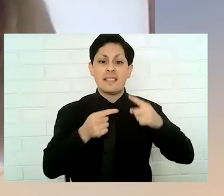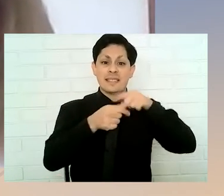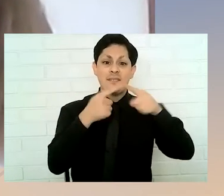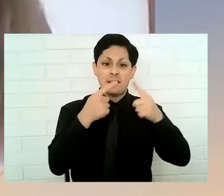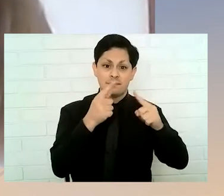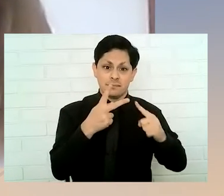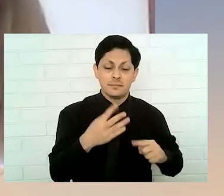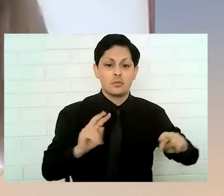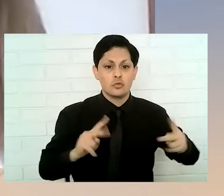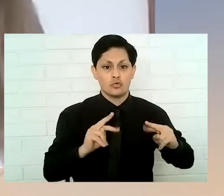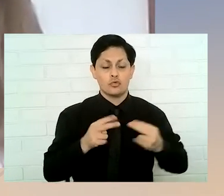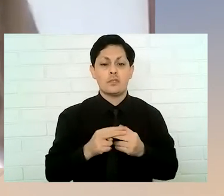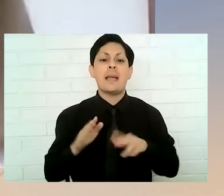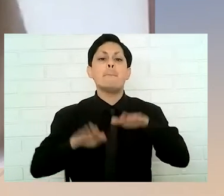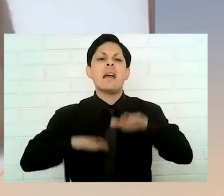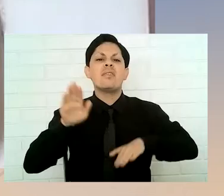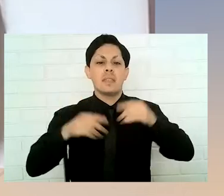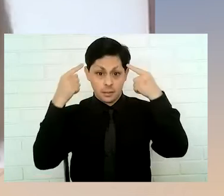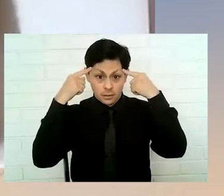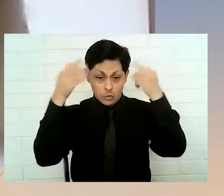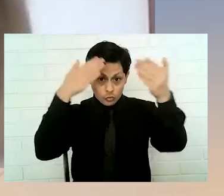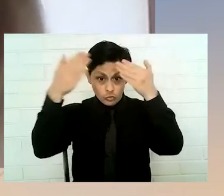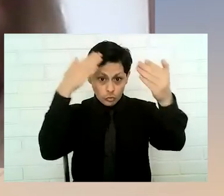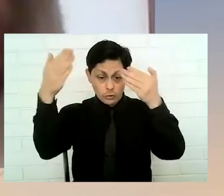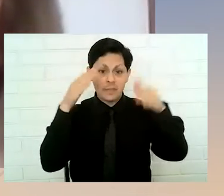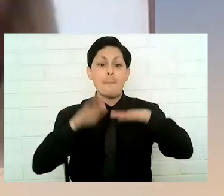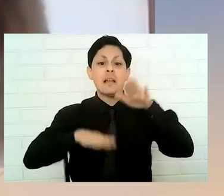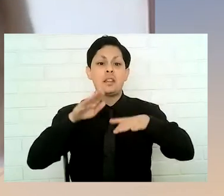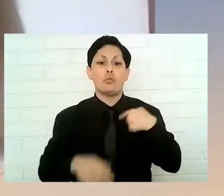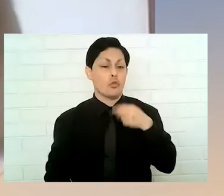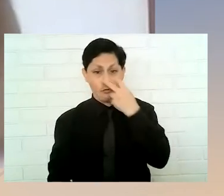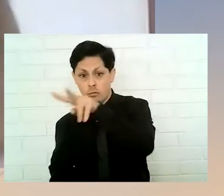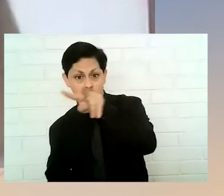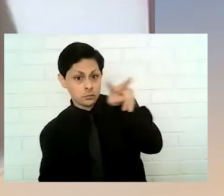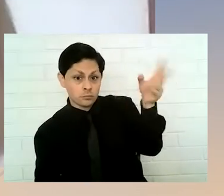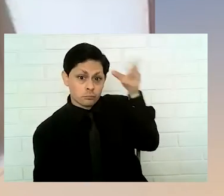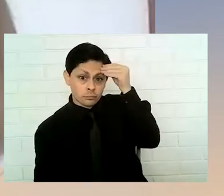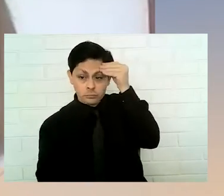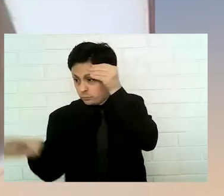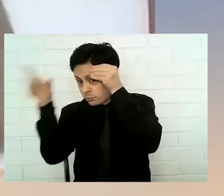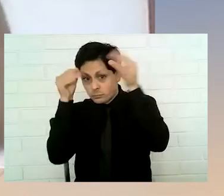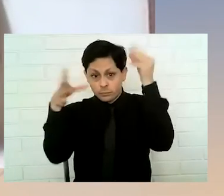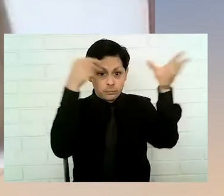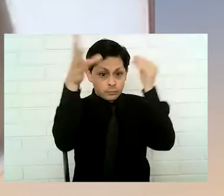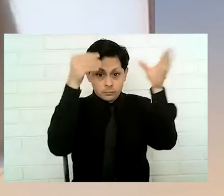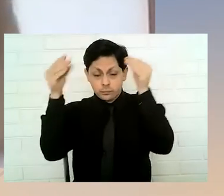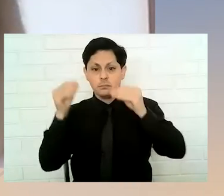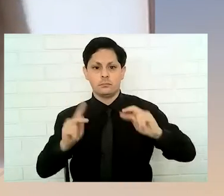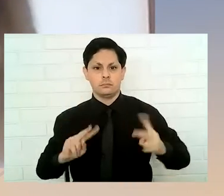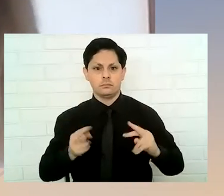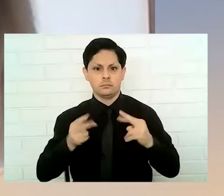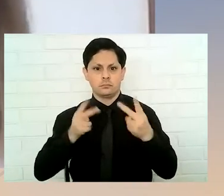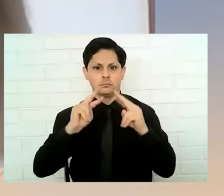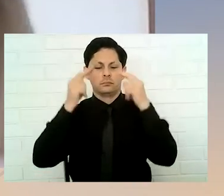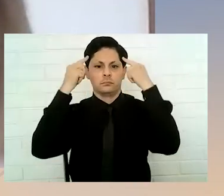Dependiendo de cómo uno vive, es lo que tiene en el momento en que nos encontramos. Y por lo